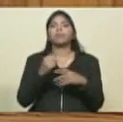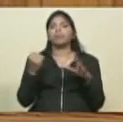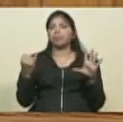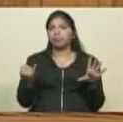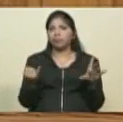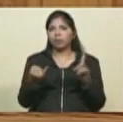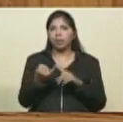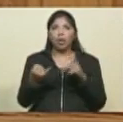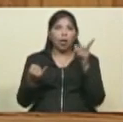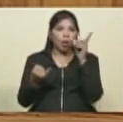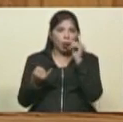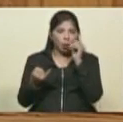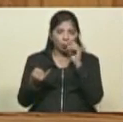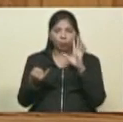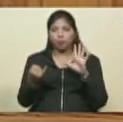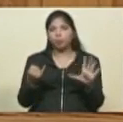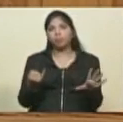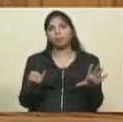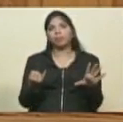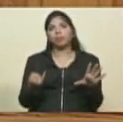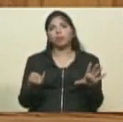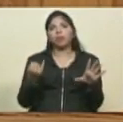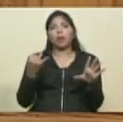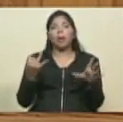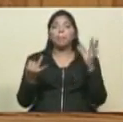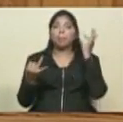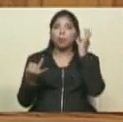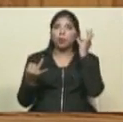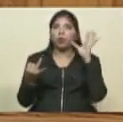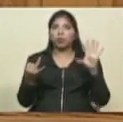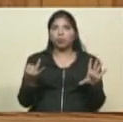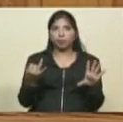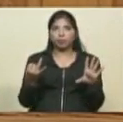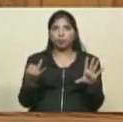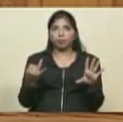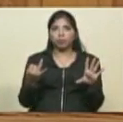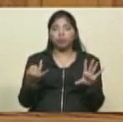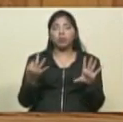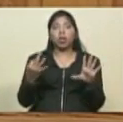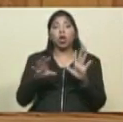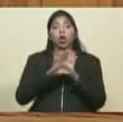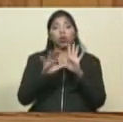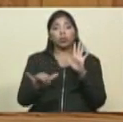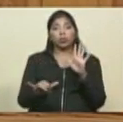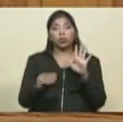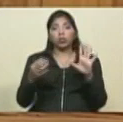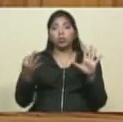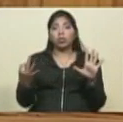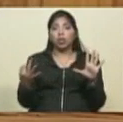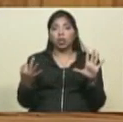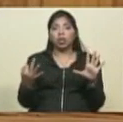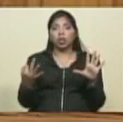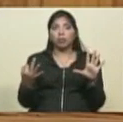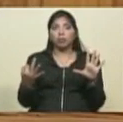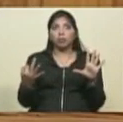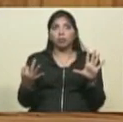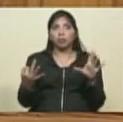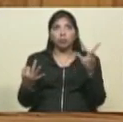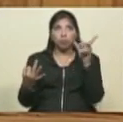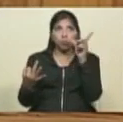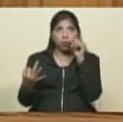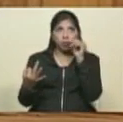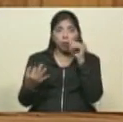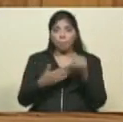Alí Uriepero, María Soto, así como al constituyente Mervin Maldonado en su condición